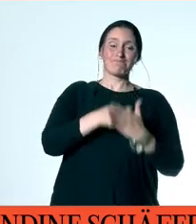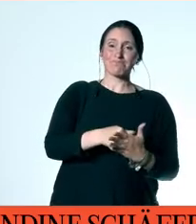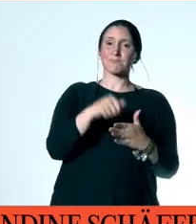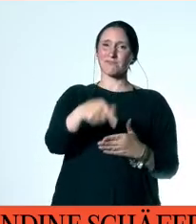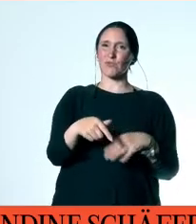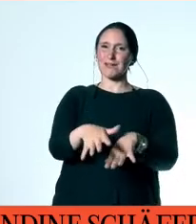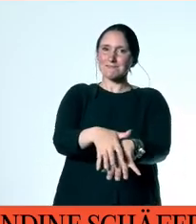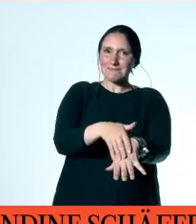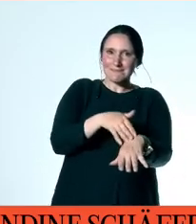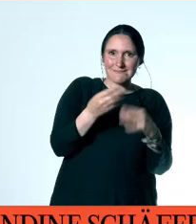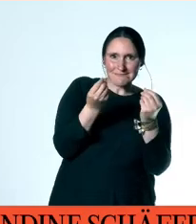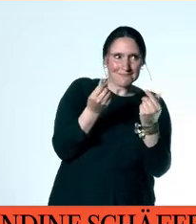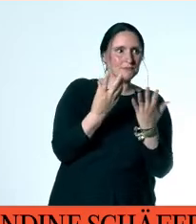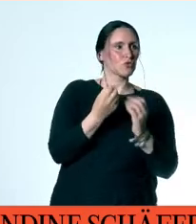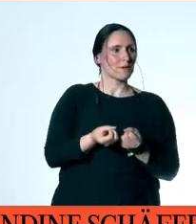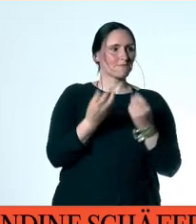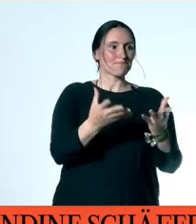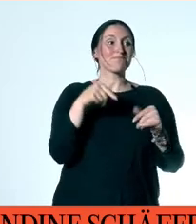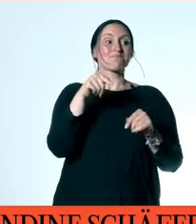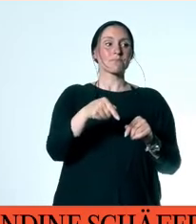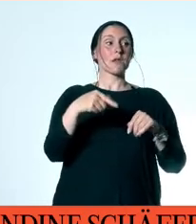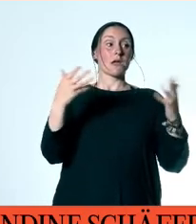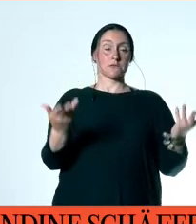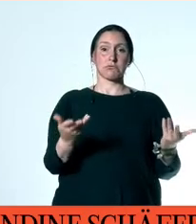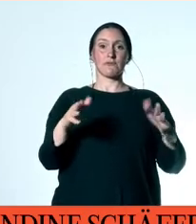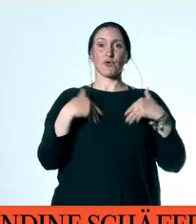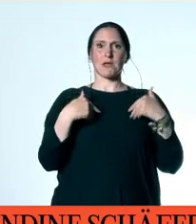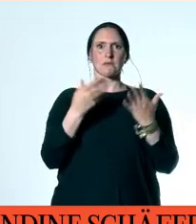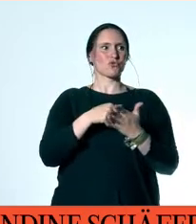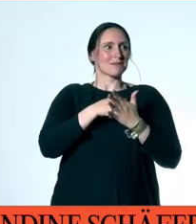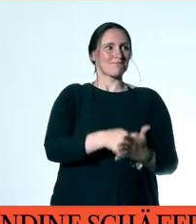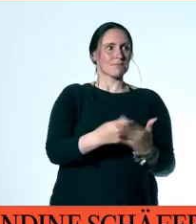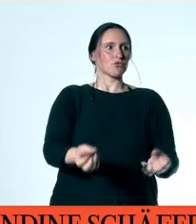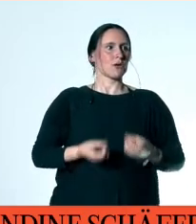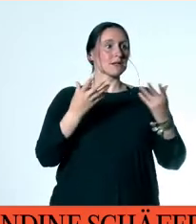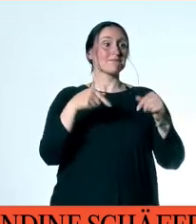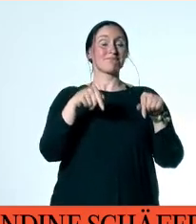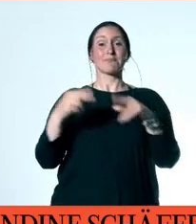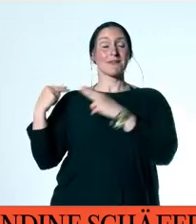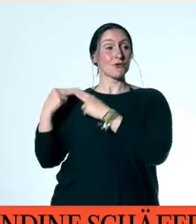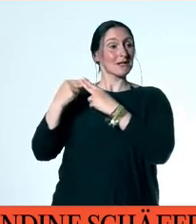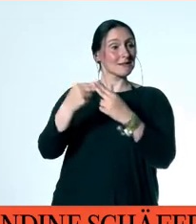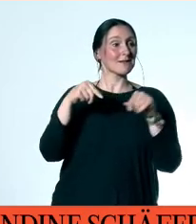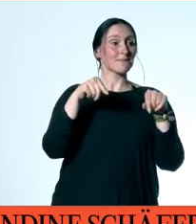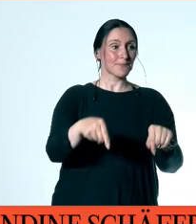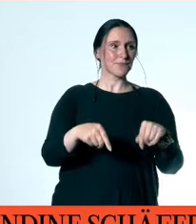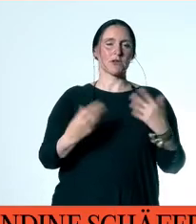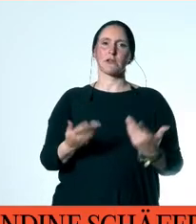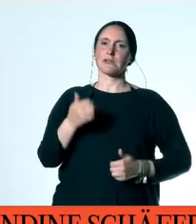¿sí? Y eso para ellos era una felicidad. Y entonces yo creo que desde ahí viene la tradición del canto.